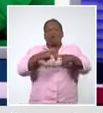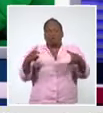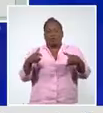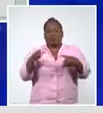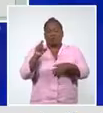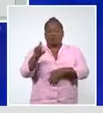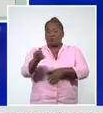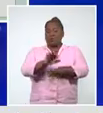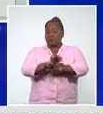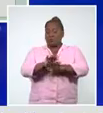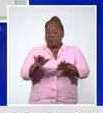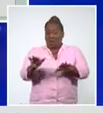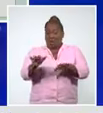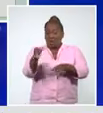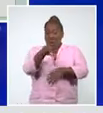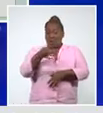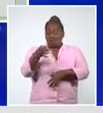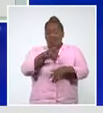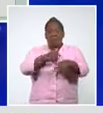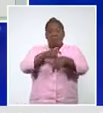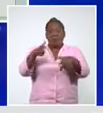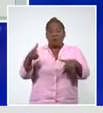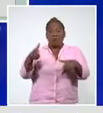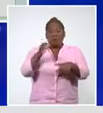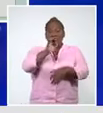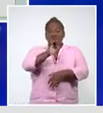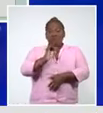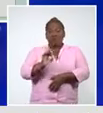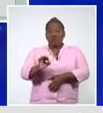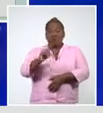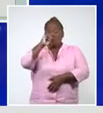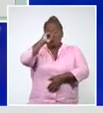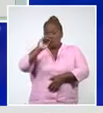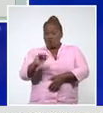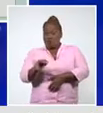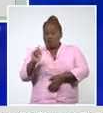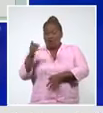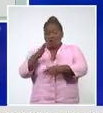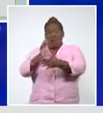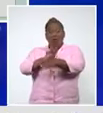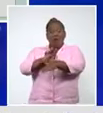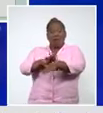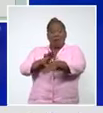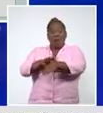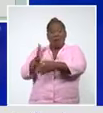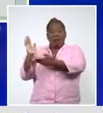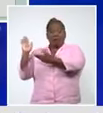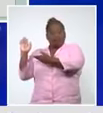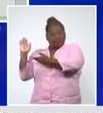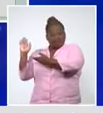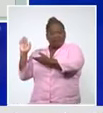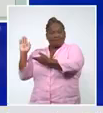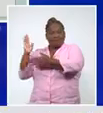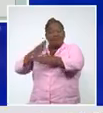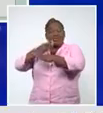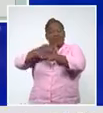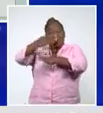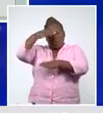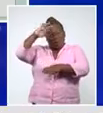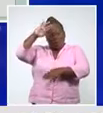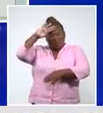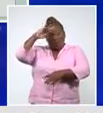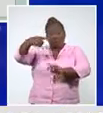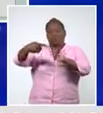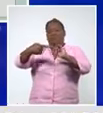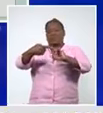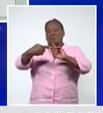de casos pediátricos en este año. Santiago de Cuba, el mayor número,